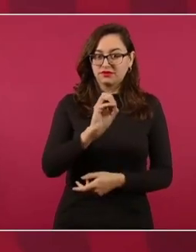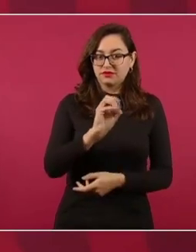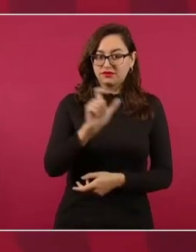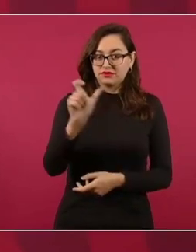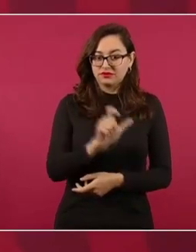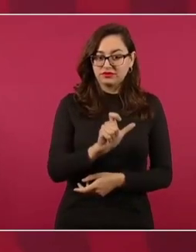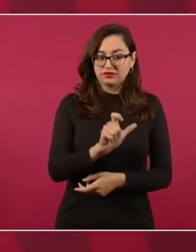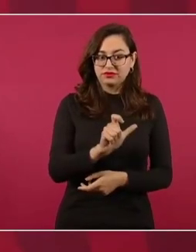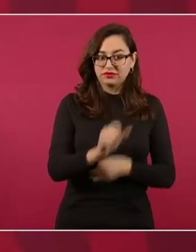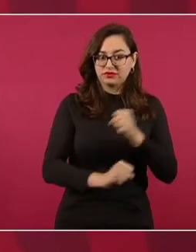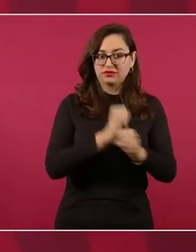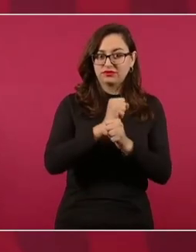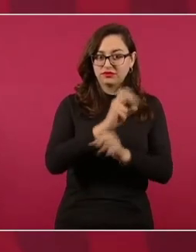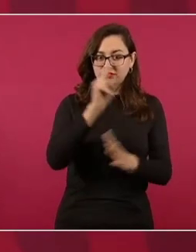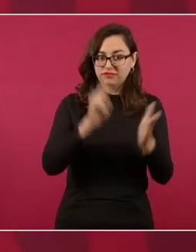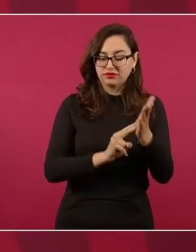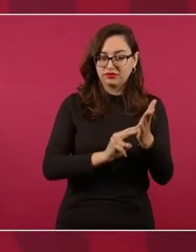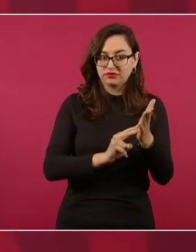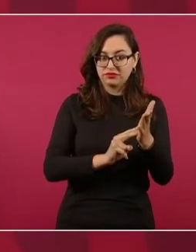en el 2000,